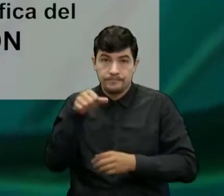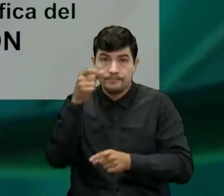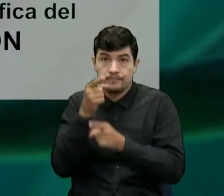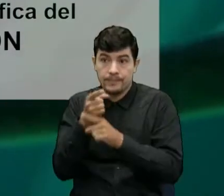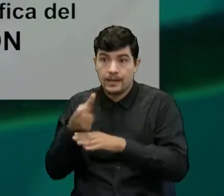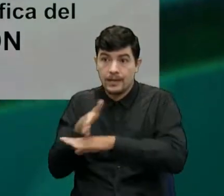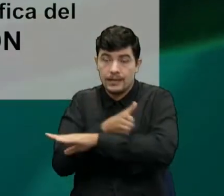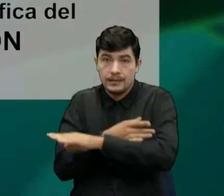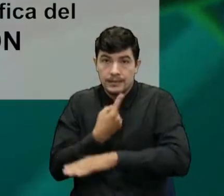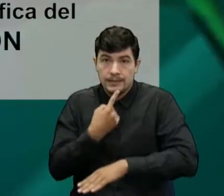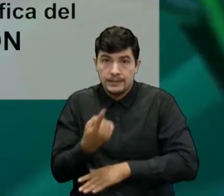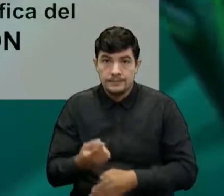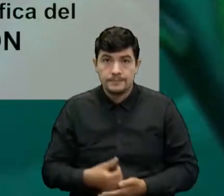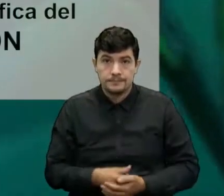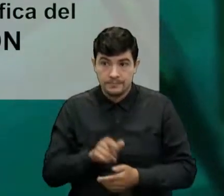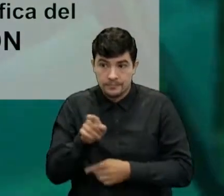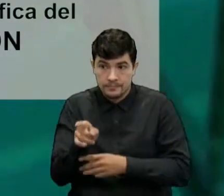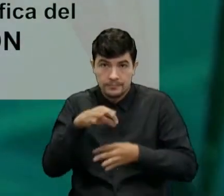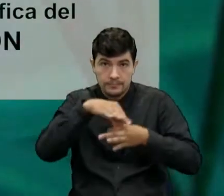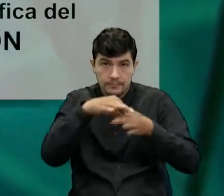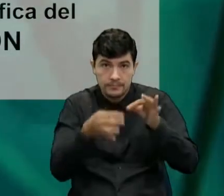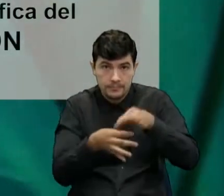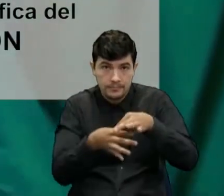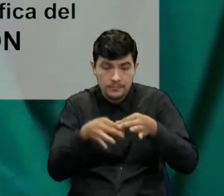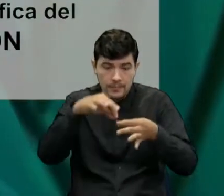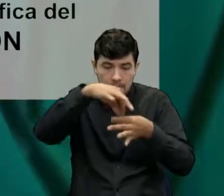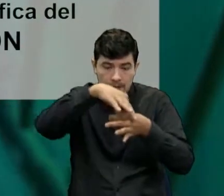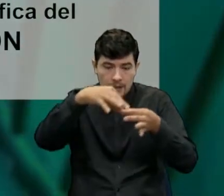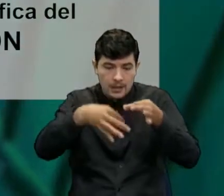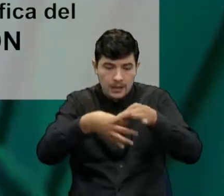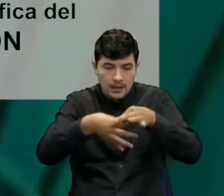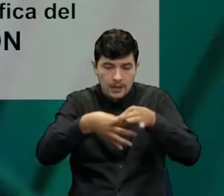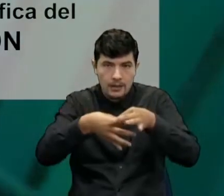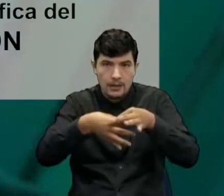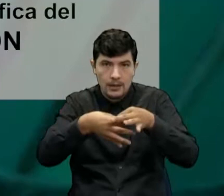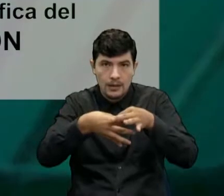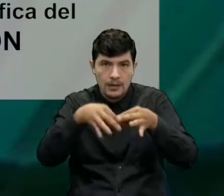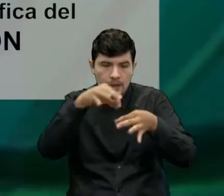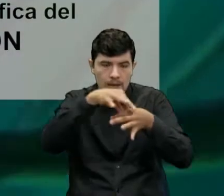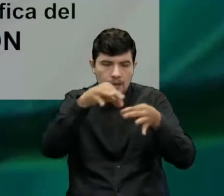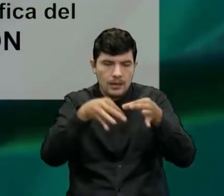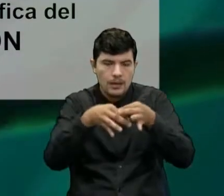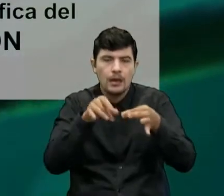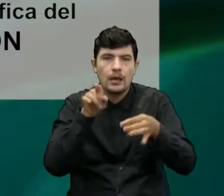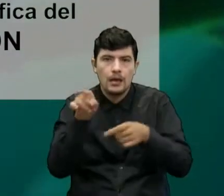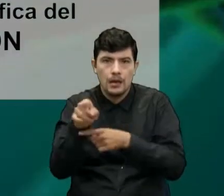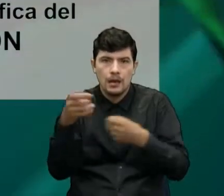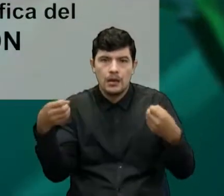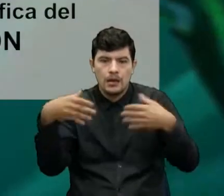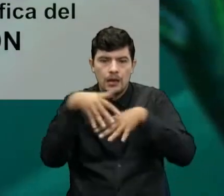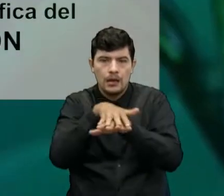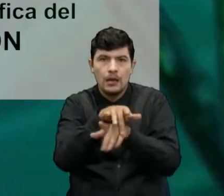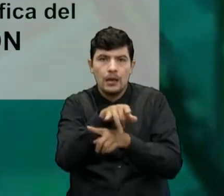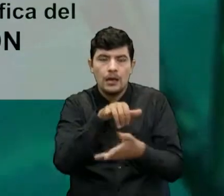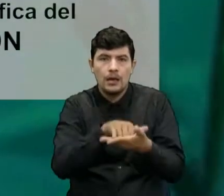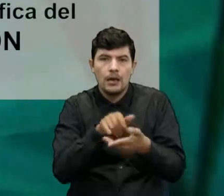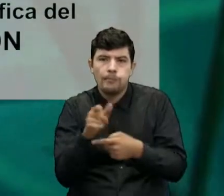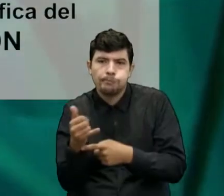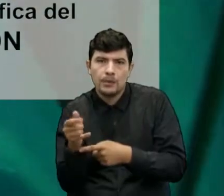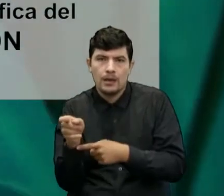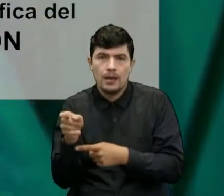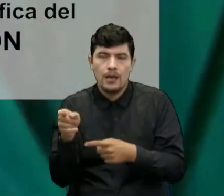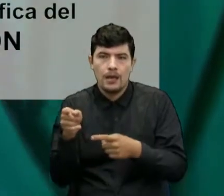Este gen Tiene Esa particularidad Una particularidad Y es que viene cargado